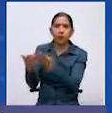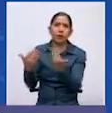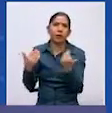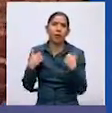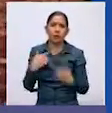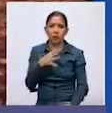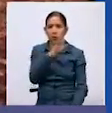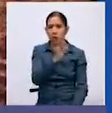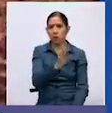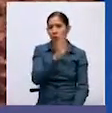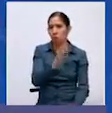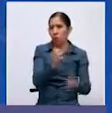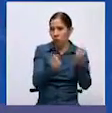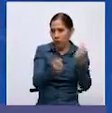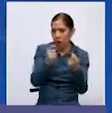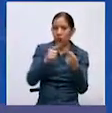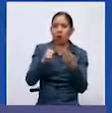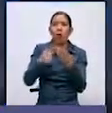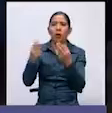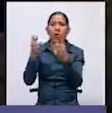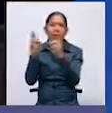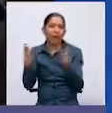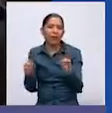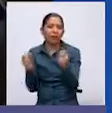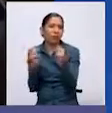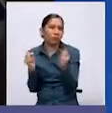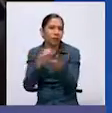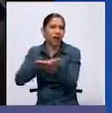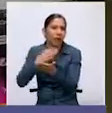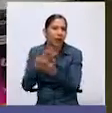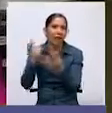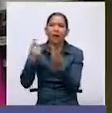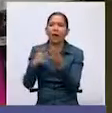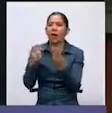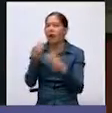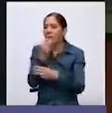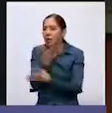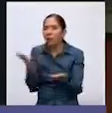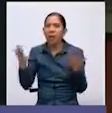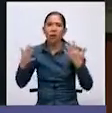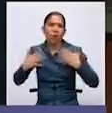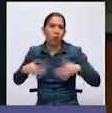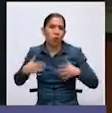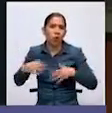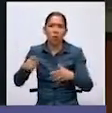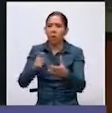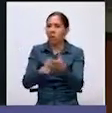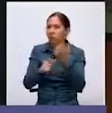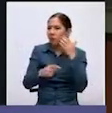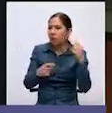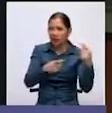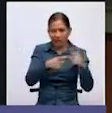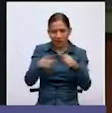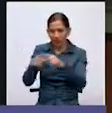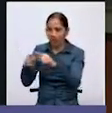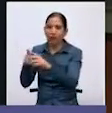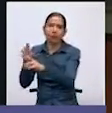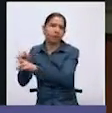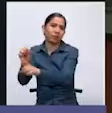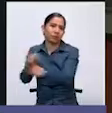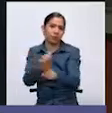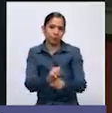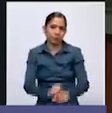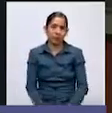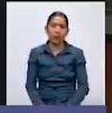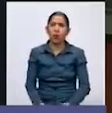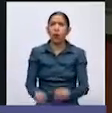904 vehículos, electrodomésticos, celulares, alimentos, ropa y otros productos. En número de operativos, hay